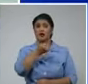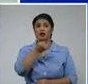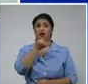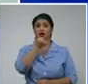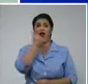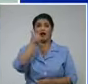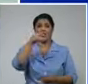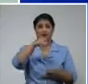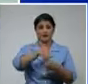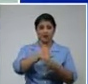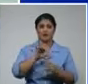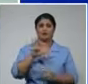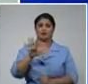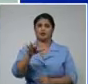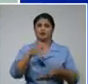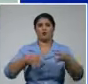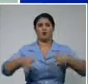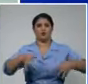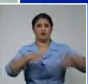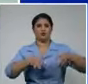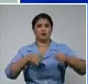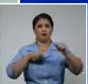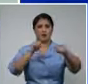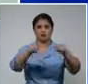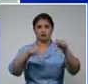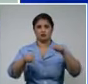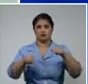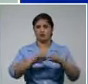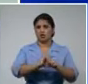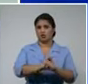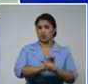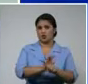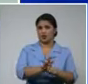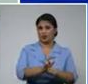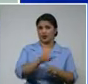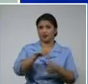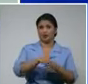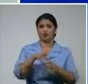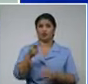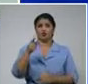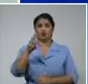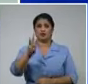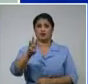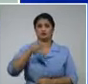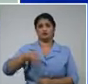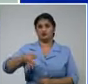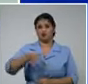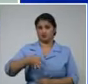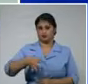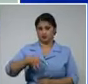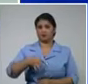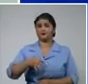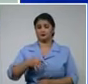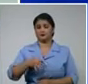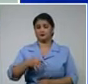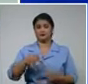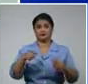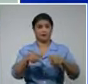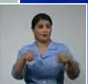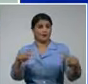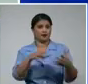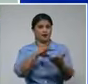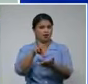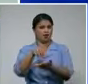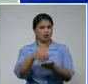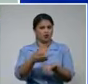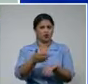5 municipios de los 13 de esta provincia. Estamos hablando del mayor número en el municipio cabecera, 32